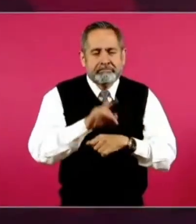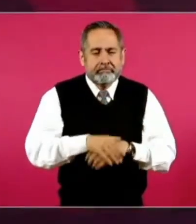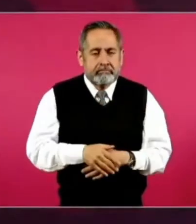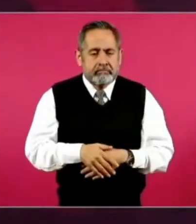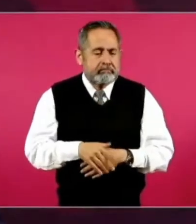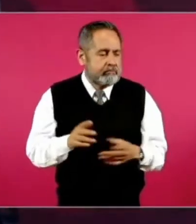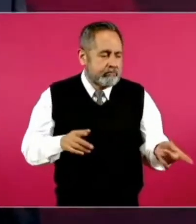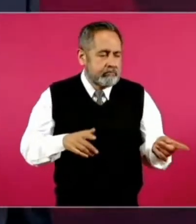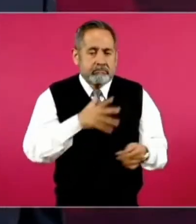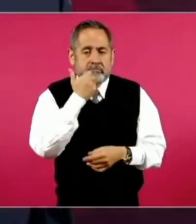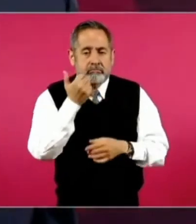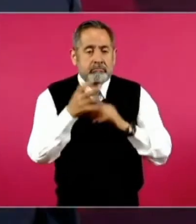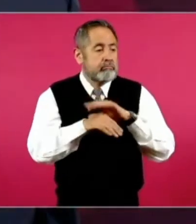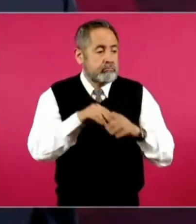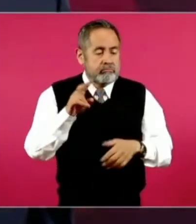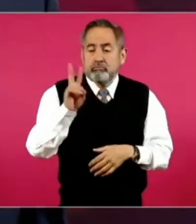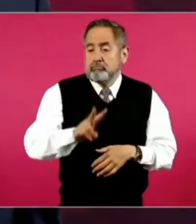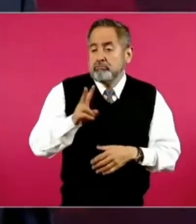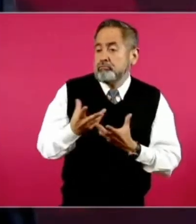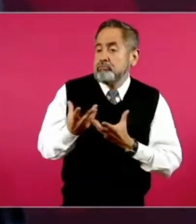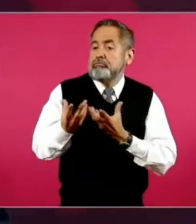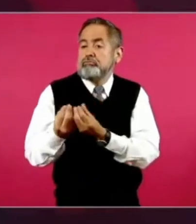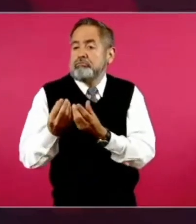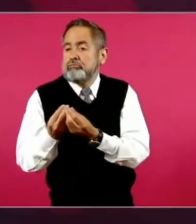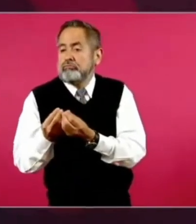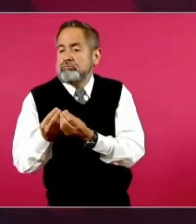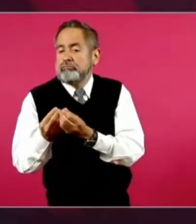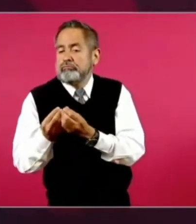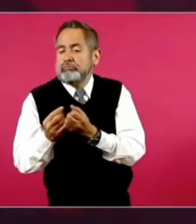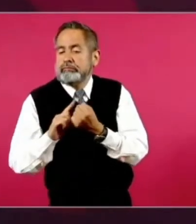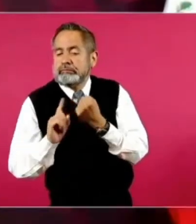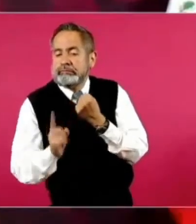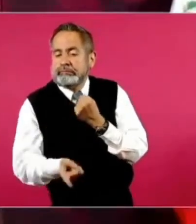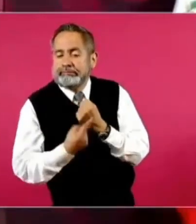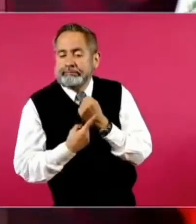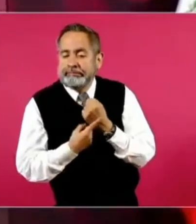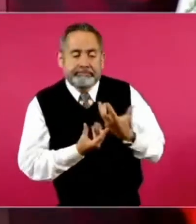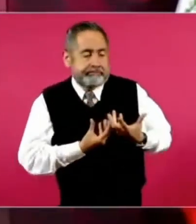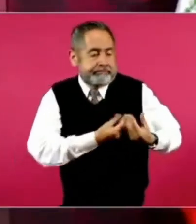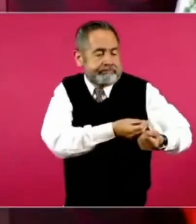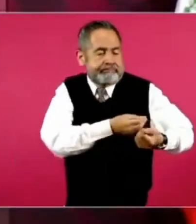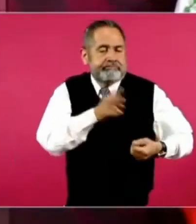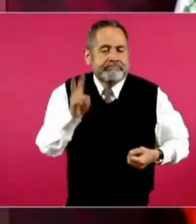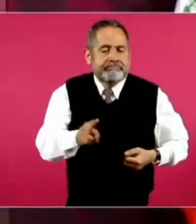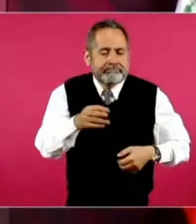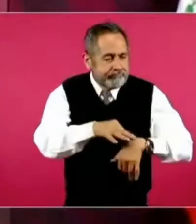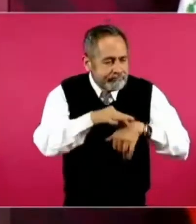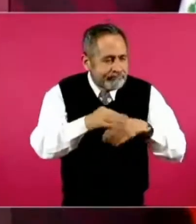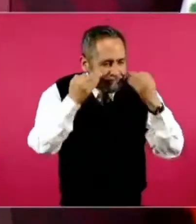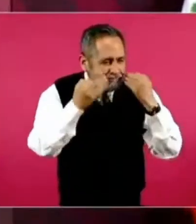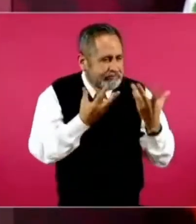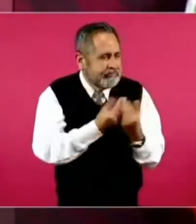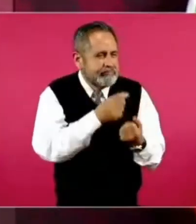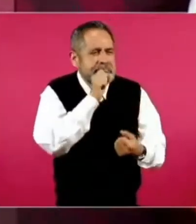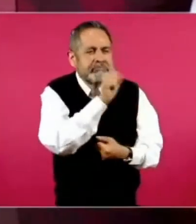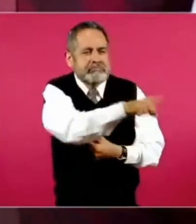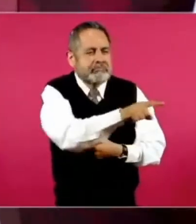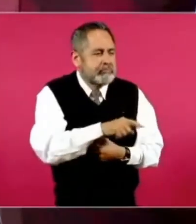estar del lado de la gente cuando en los hechos